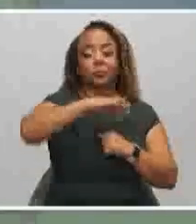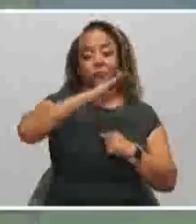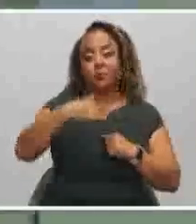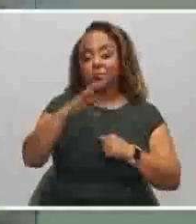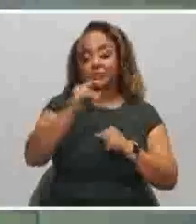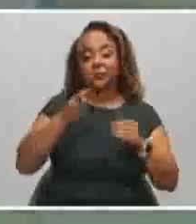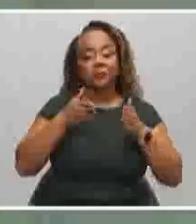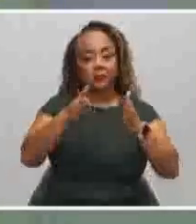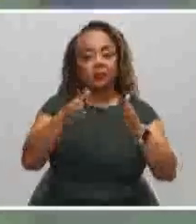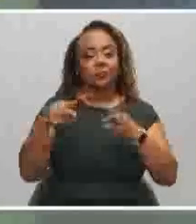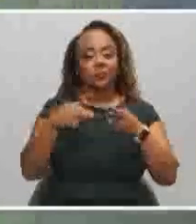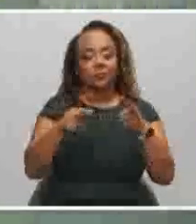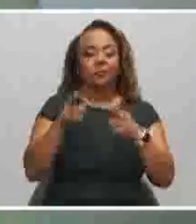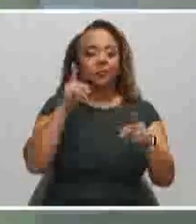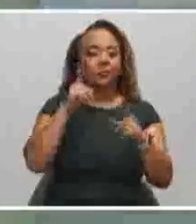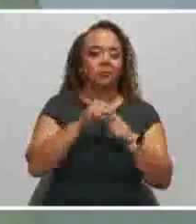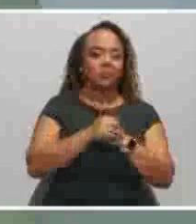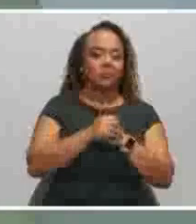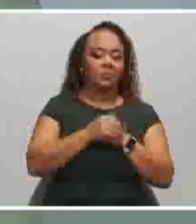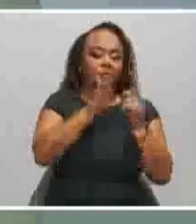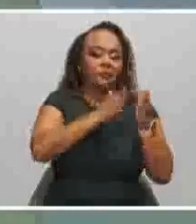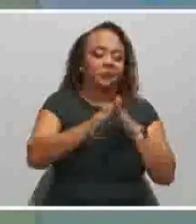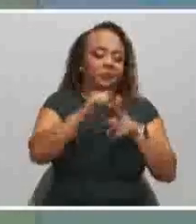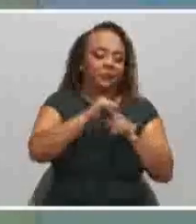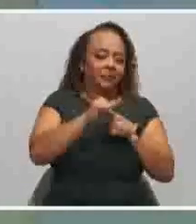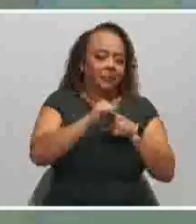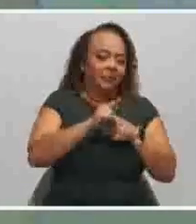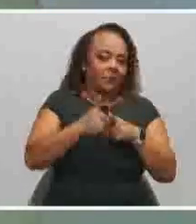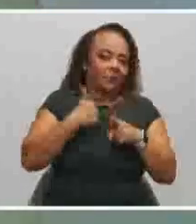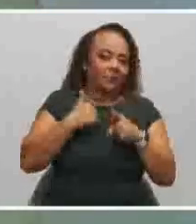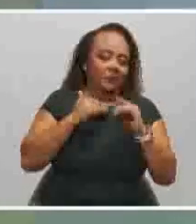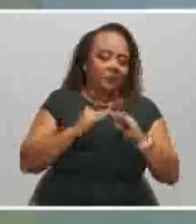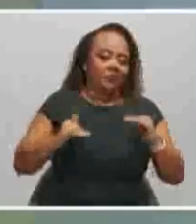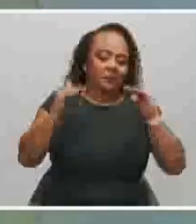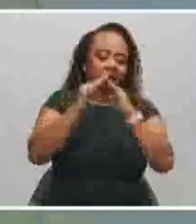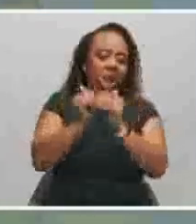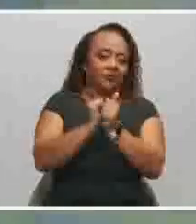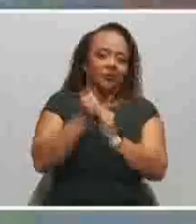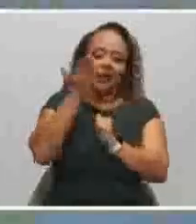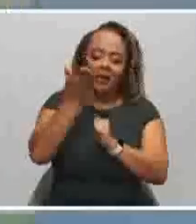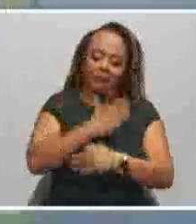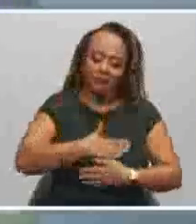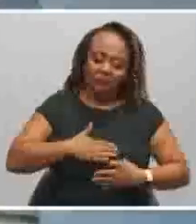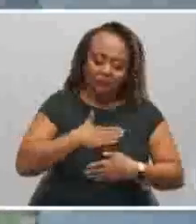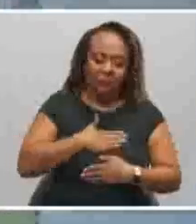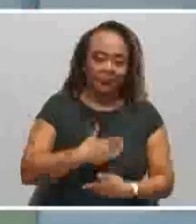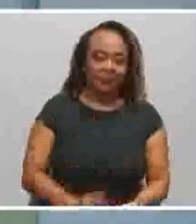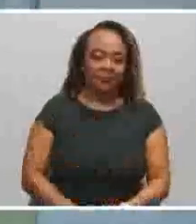y es hasta plan de entrenamiento tiene y entonces anda competitivo y ahí está entretenido.